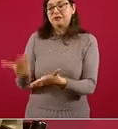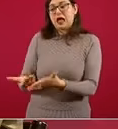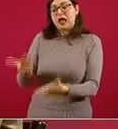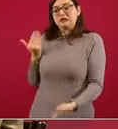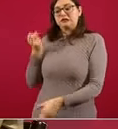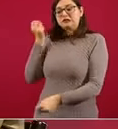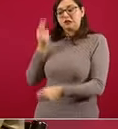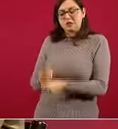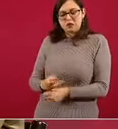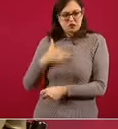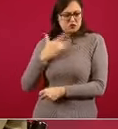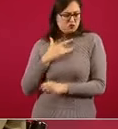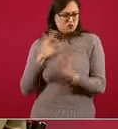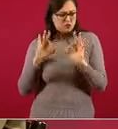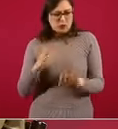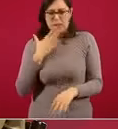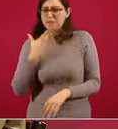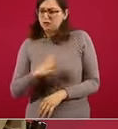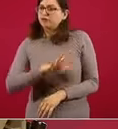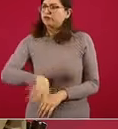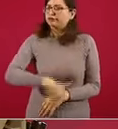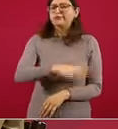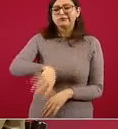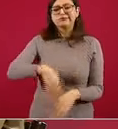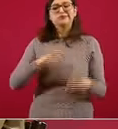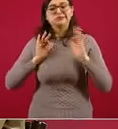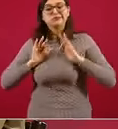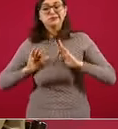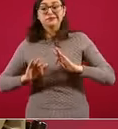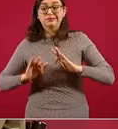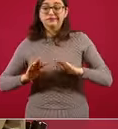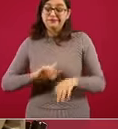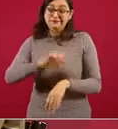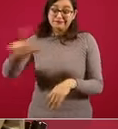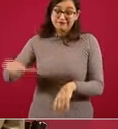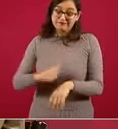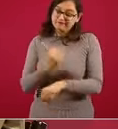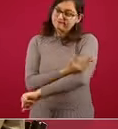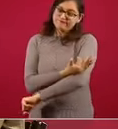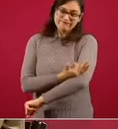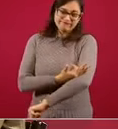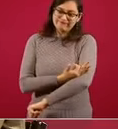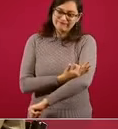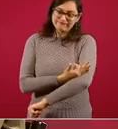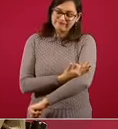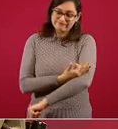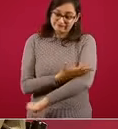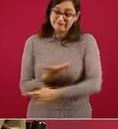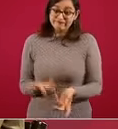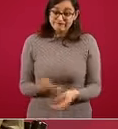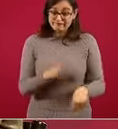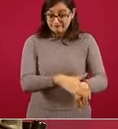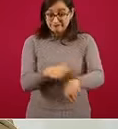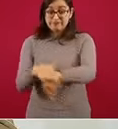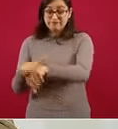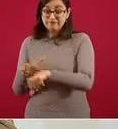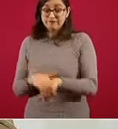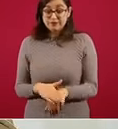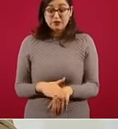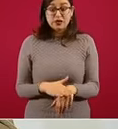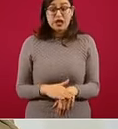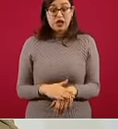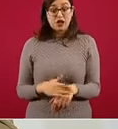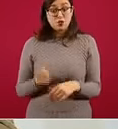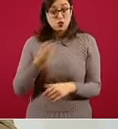mayor estabilidad que en una ya cuando el elemento es muy crítico. Entonces también esto es un llamado también a la población de que utilicen estos